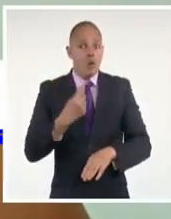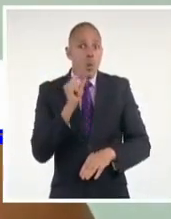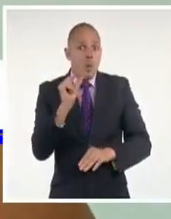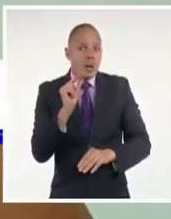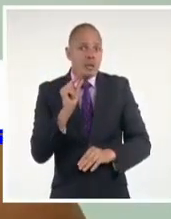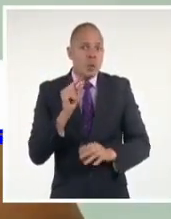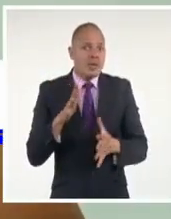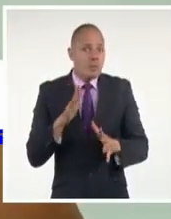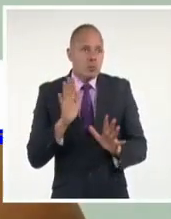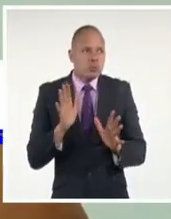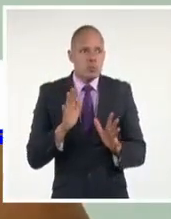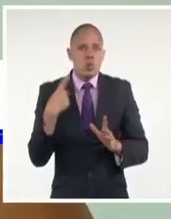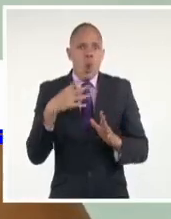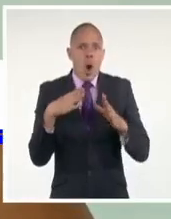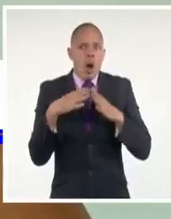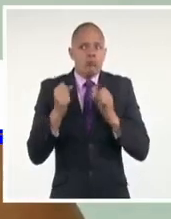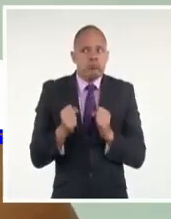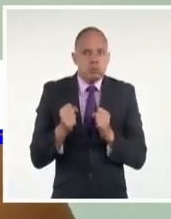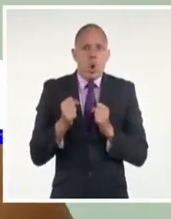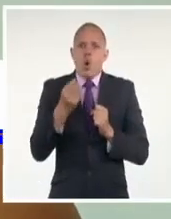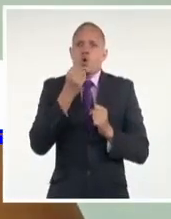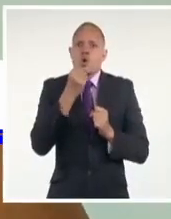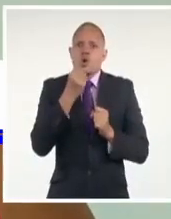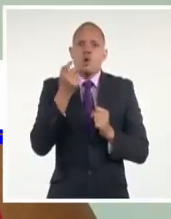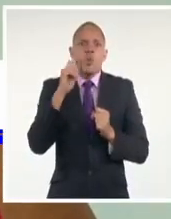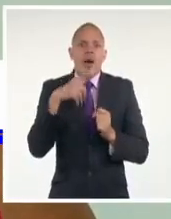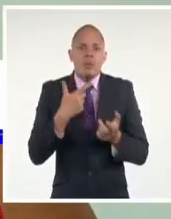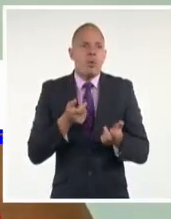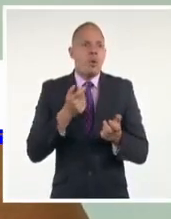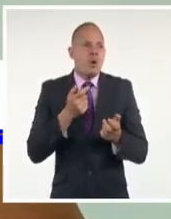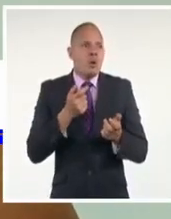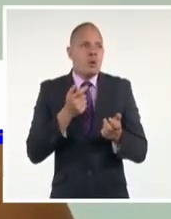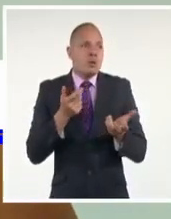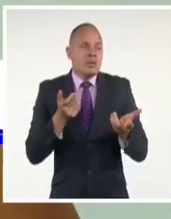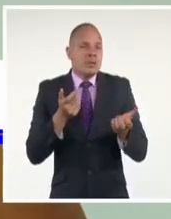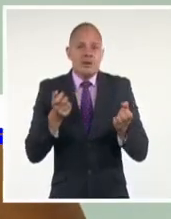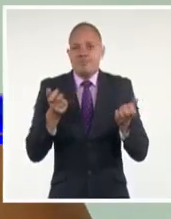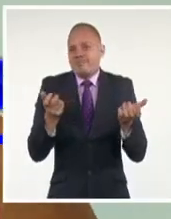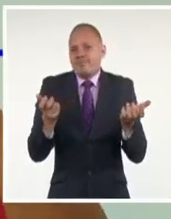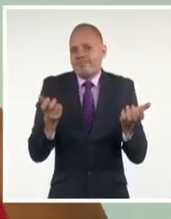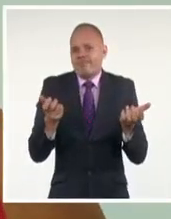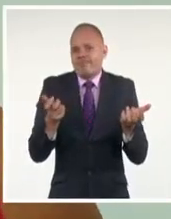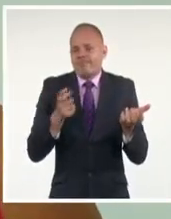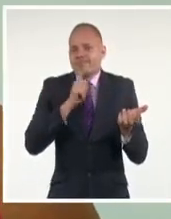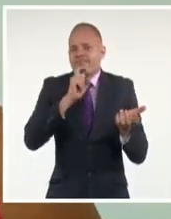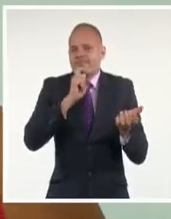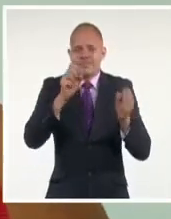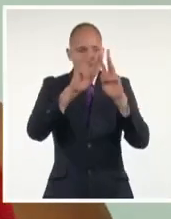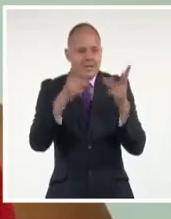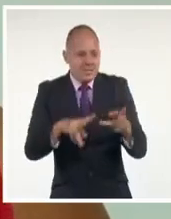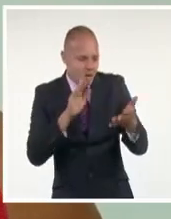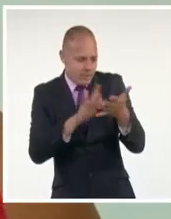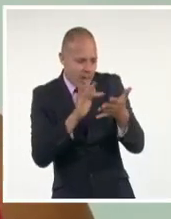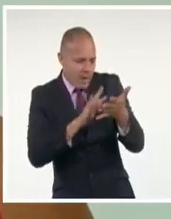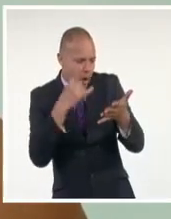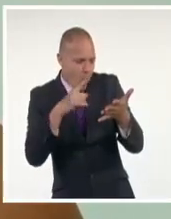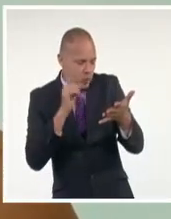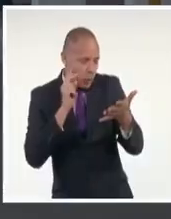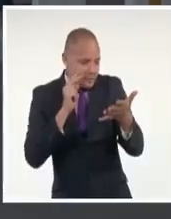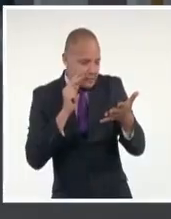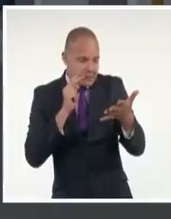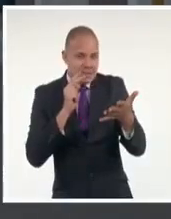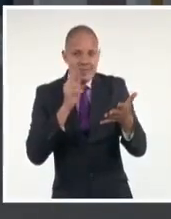Tenemos que estar en casa, no podemos estar en rebolico ni nada. Tenemos que estar en casa cuidándonos de la pandemia, que algún día nosotros vamos a salir de